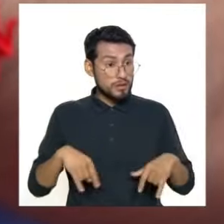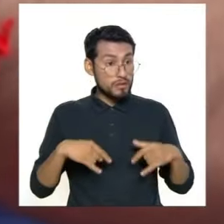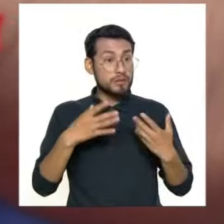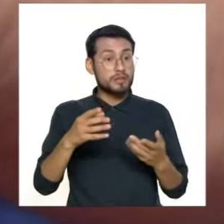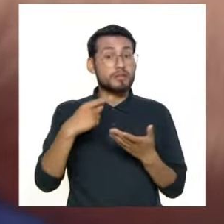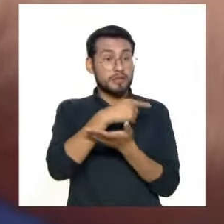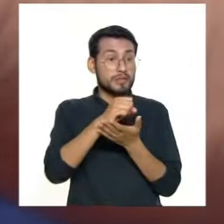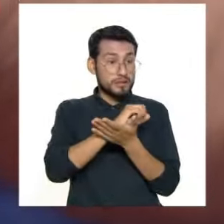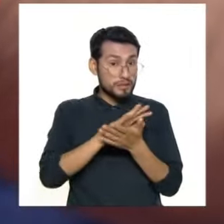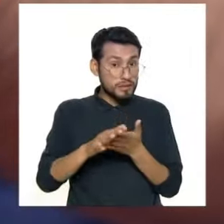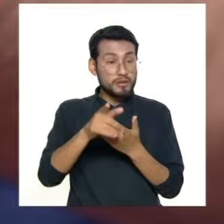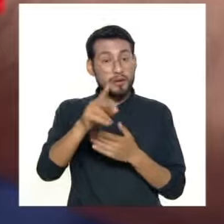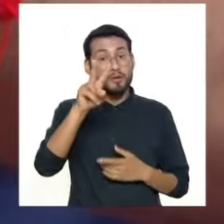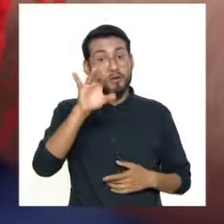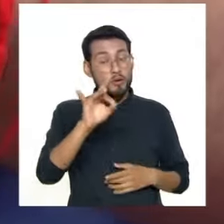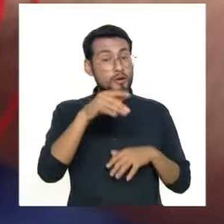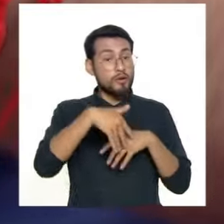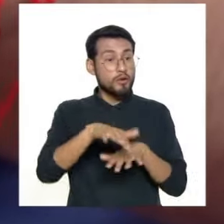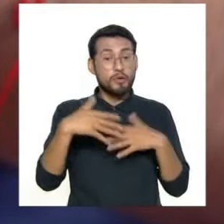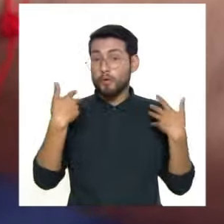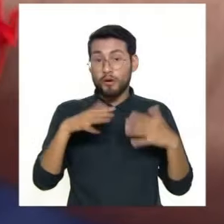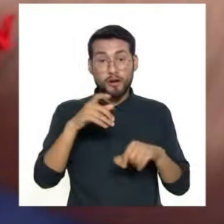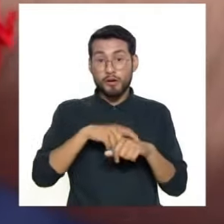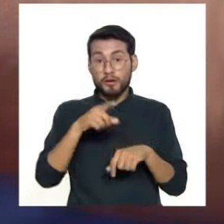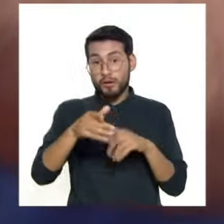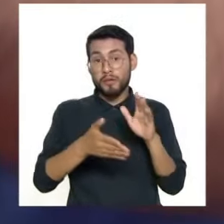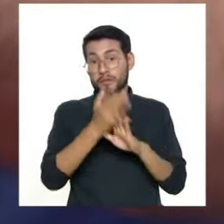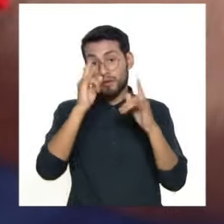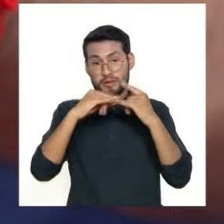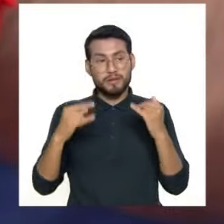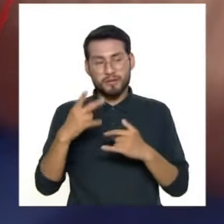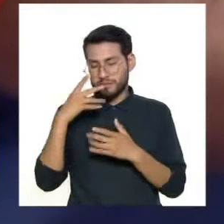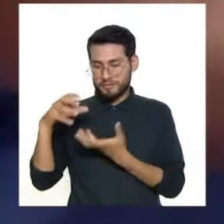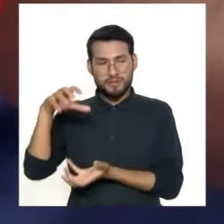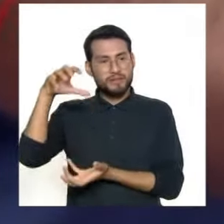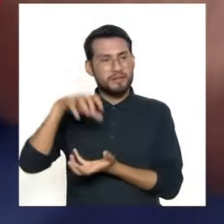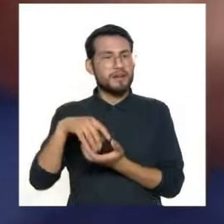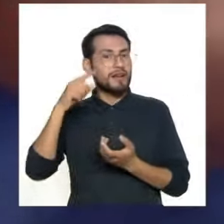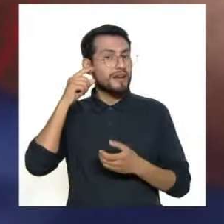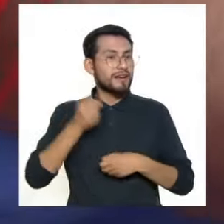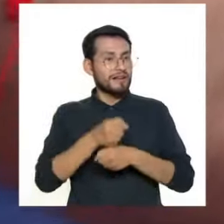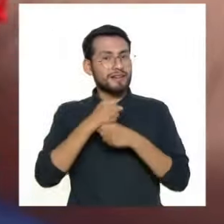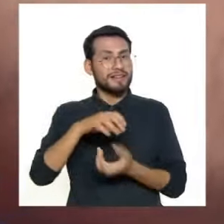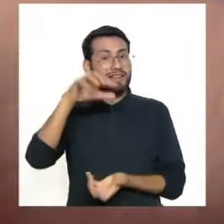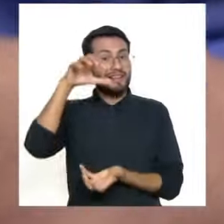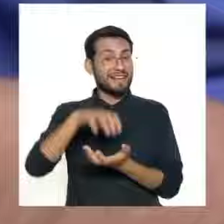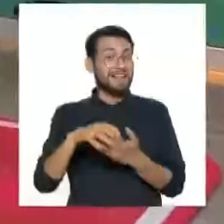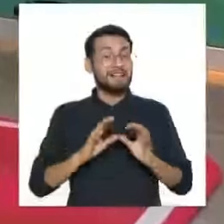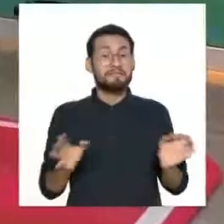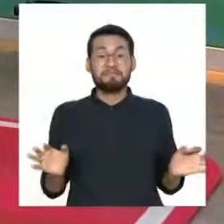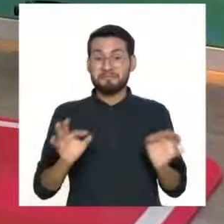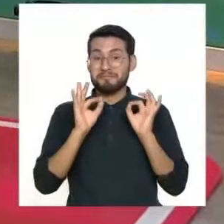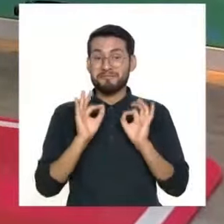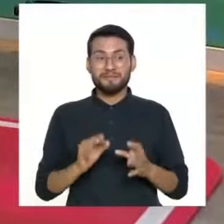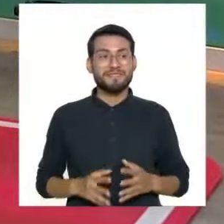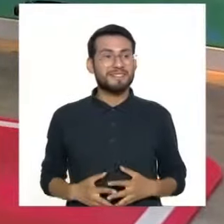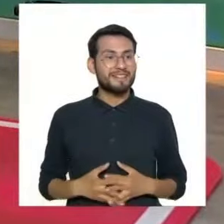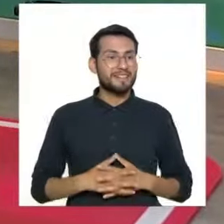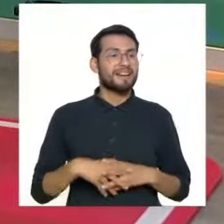semana santa 28 de Julio cualquier momento que te vayas de campamento Mira te puedes llevar tu chaufita en lata y asunto sol